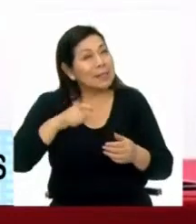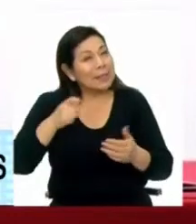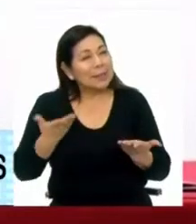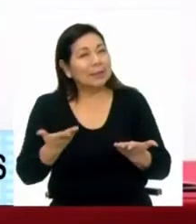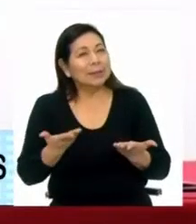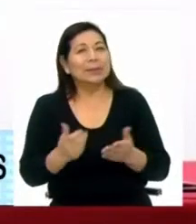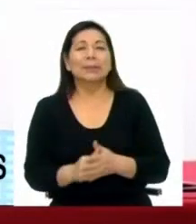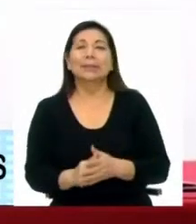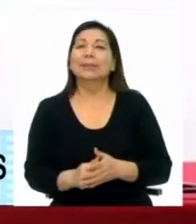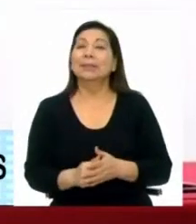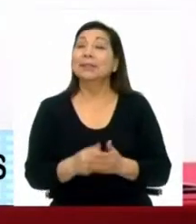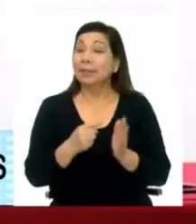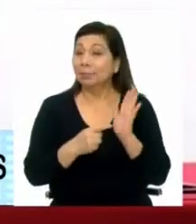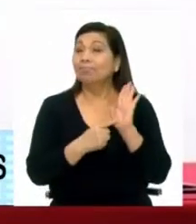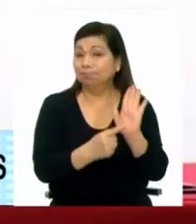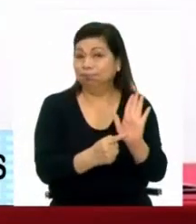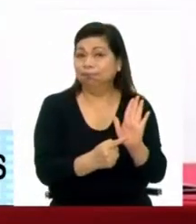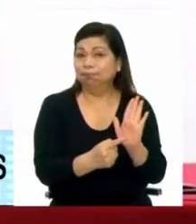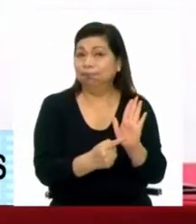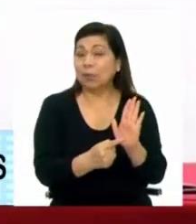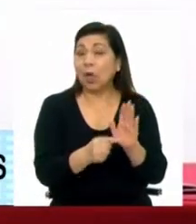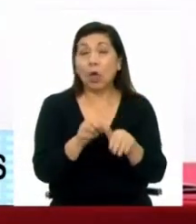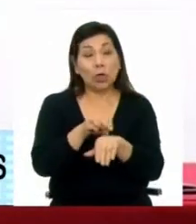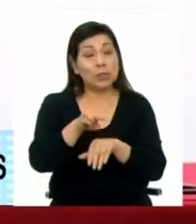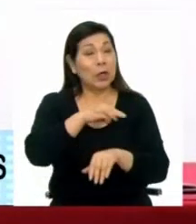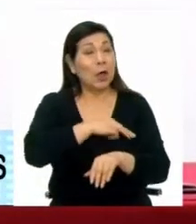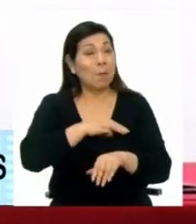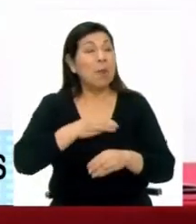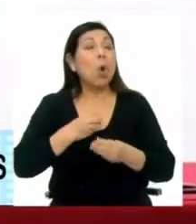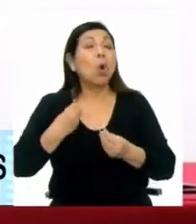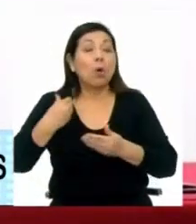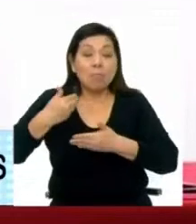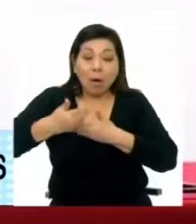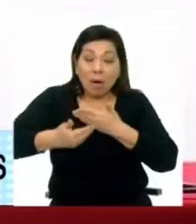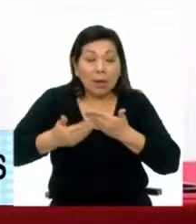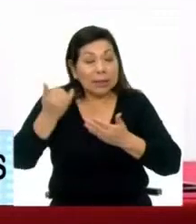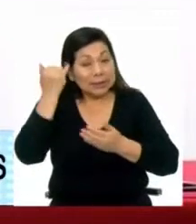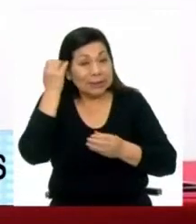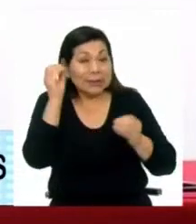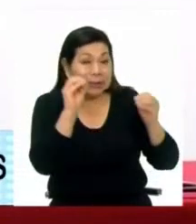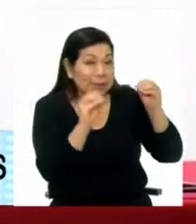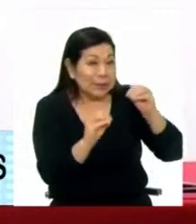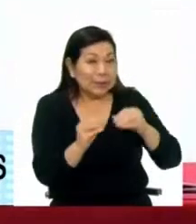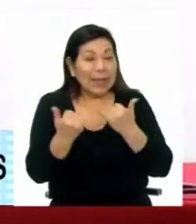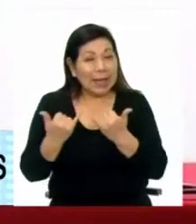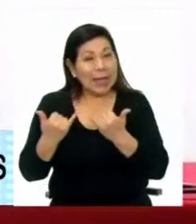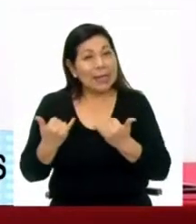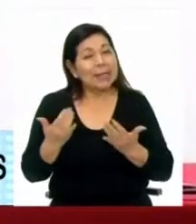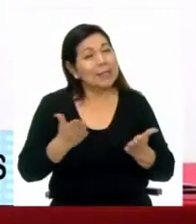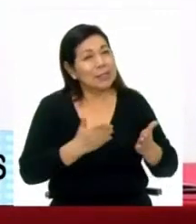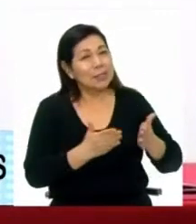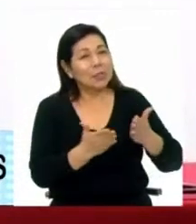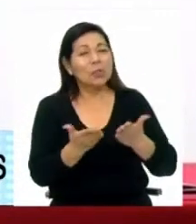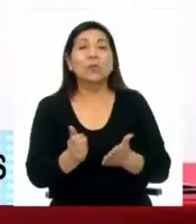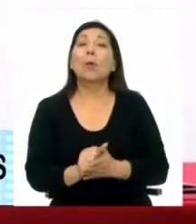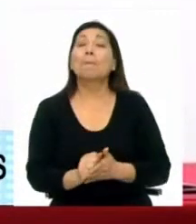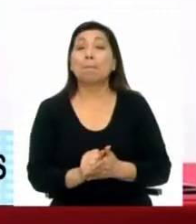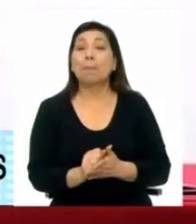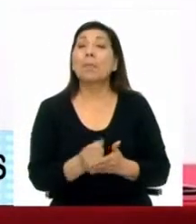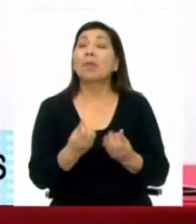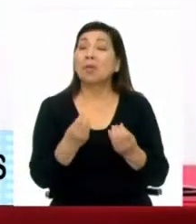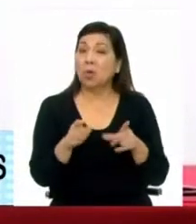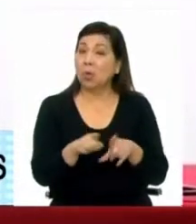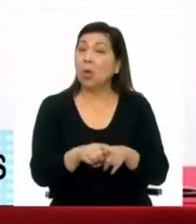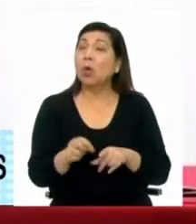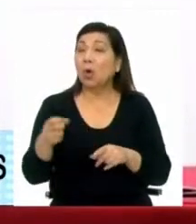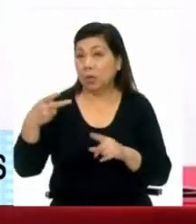hemos presentado al Consejo de Ministros los avances y las propuestas que tenemos en ese sentido.